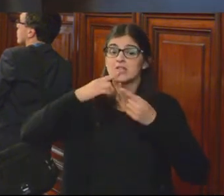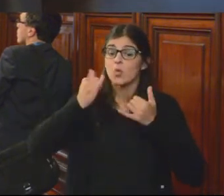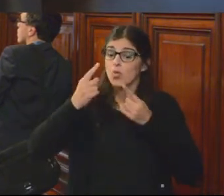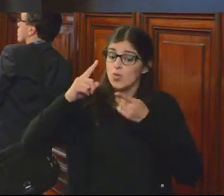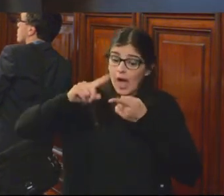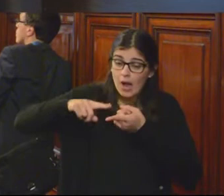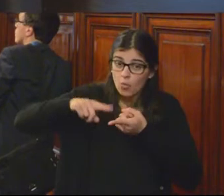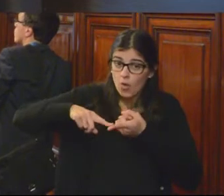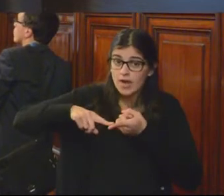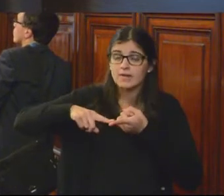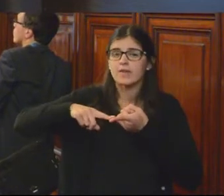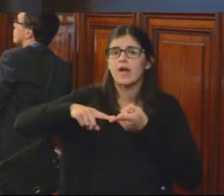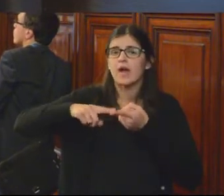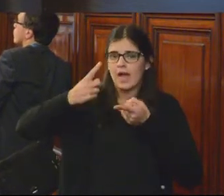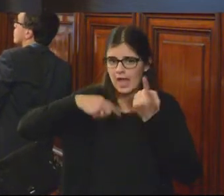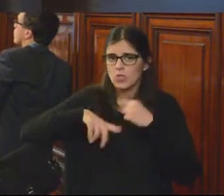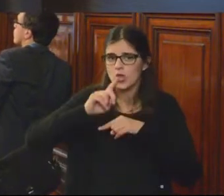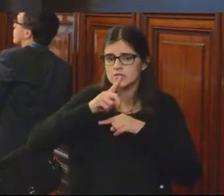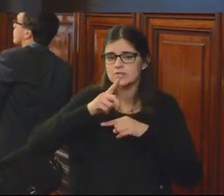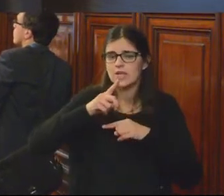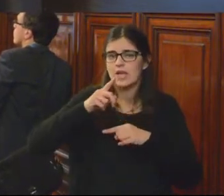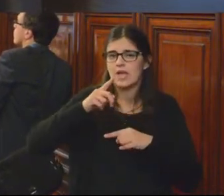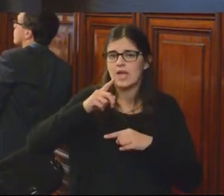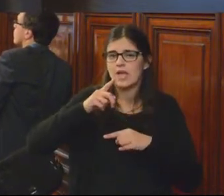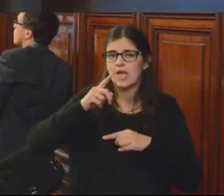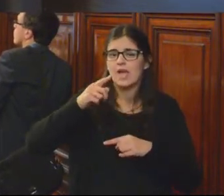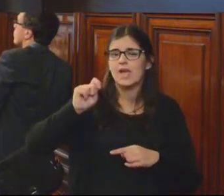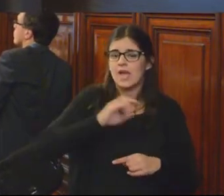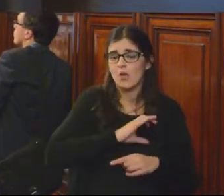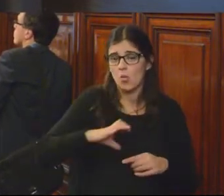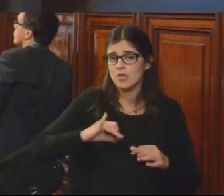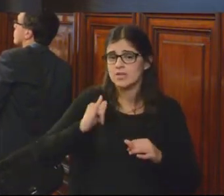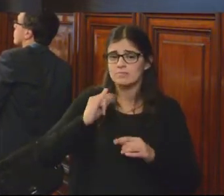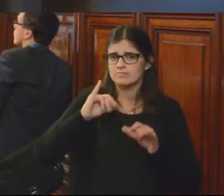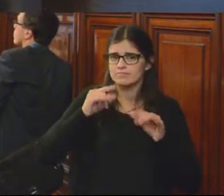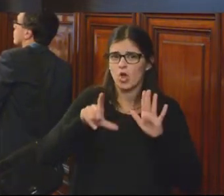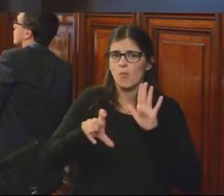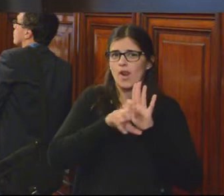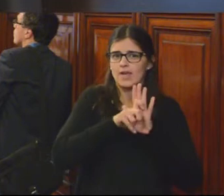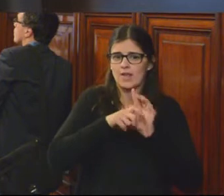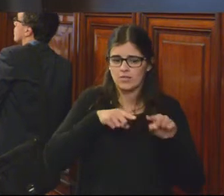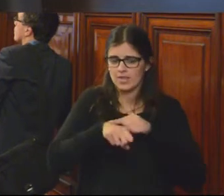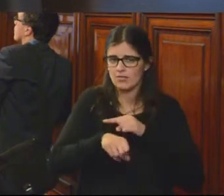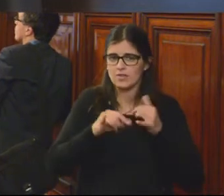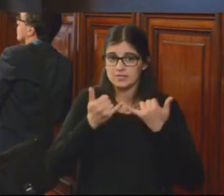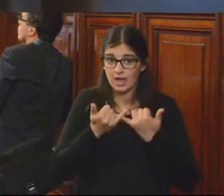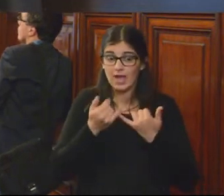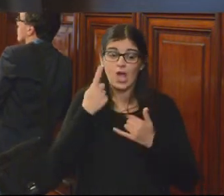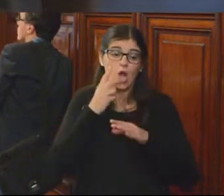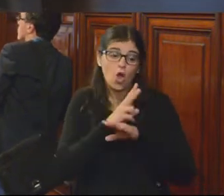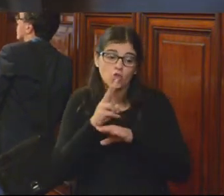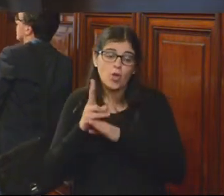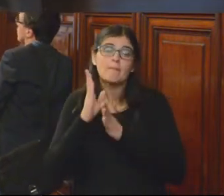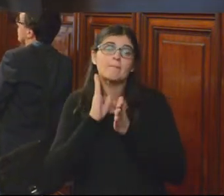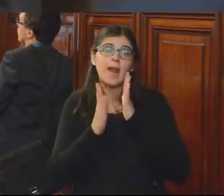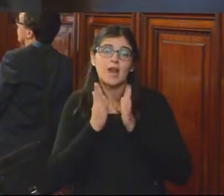acuerda, entonces el Ejecutivo se vuelve colegislador. ¿Sí? El control